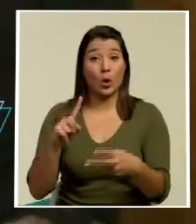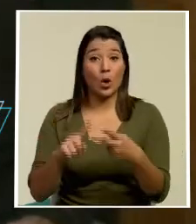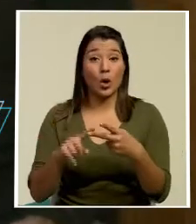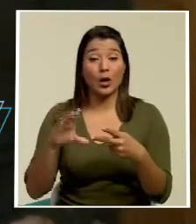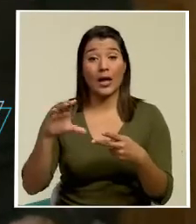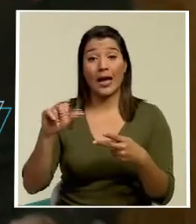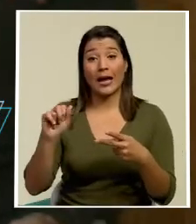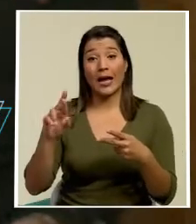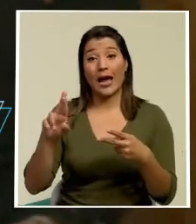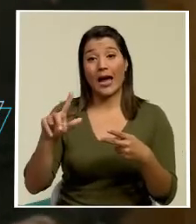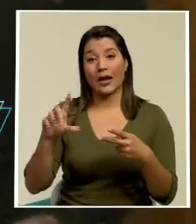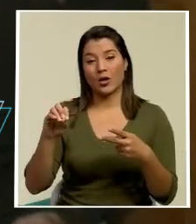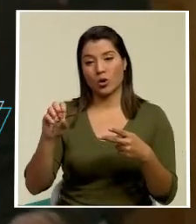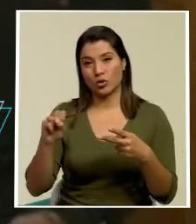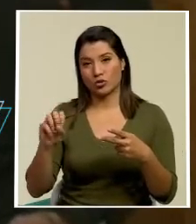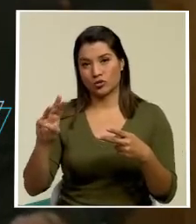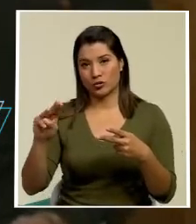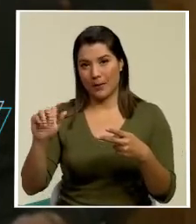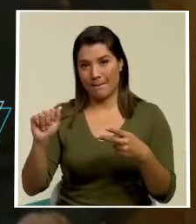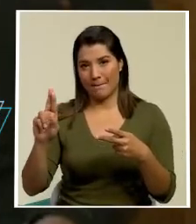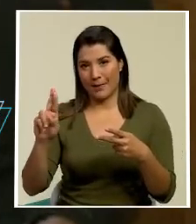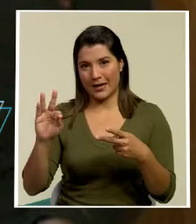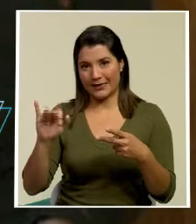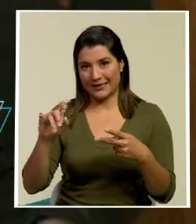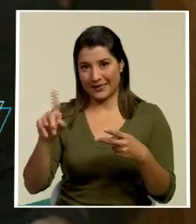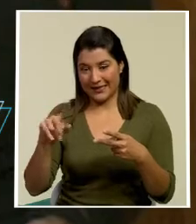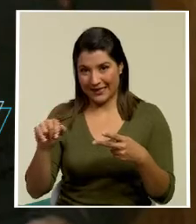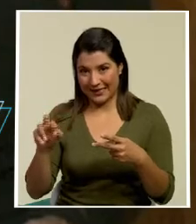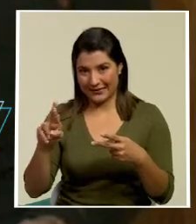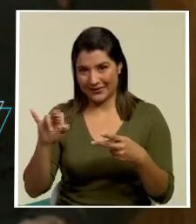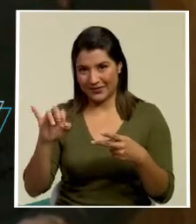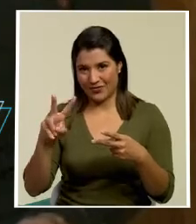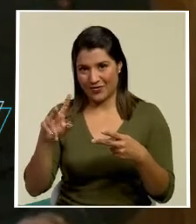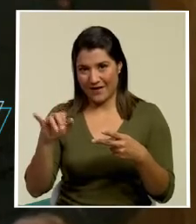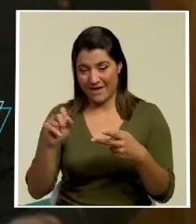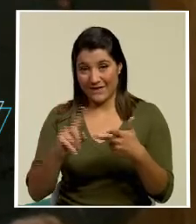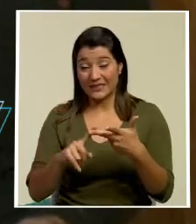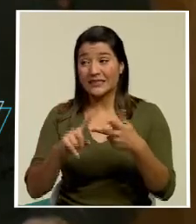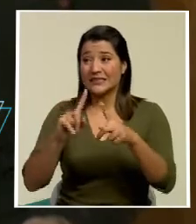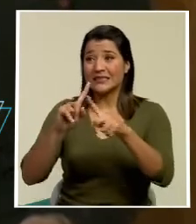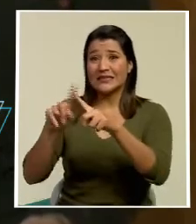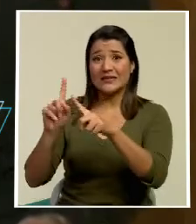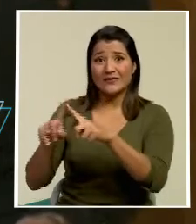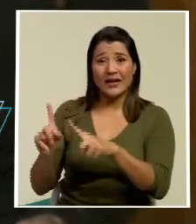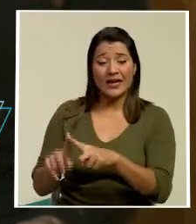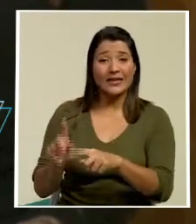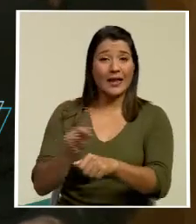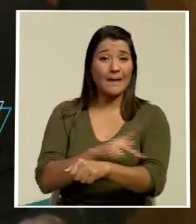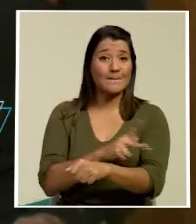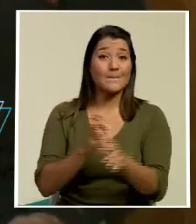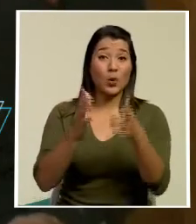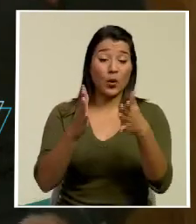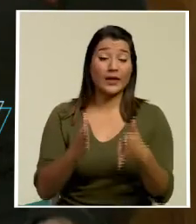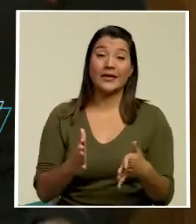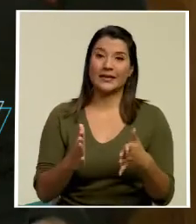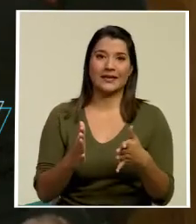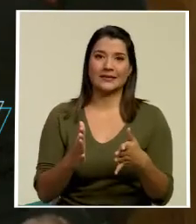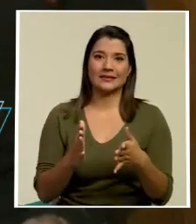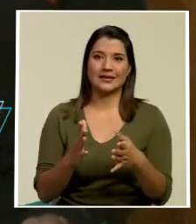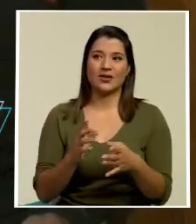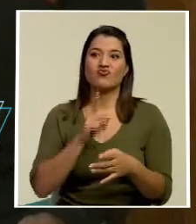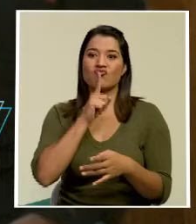Carlos Martínez Rivas, y toda una generación de poetas que nos marcó y